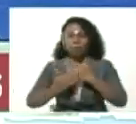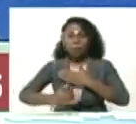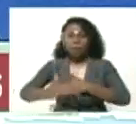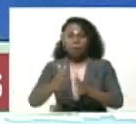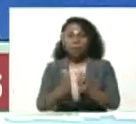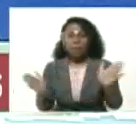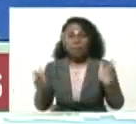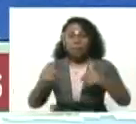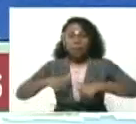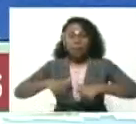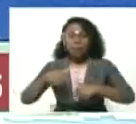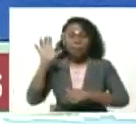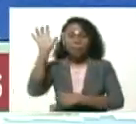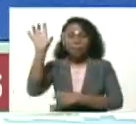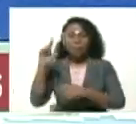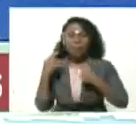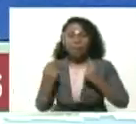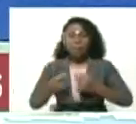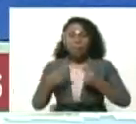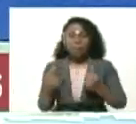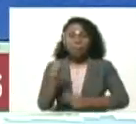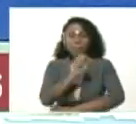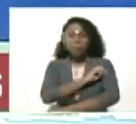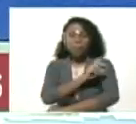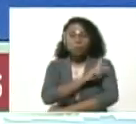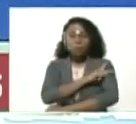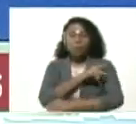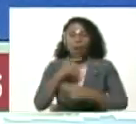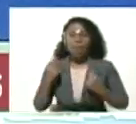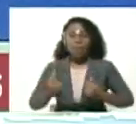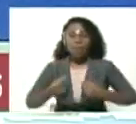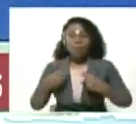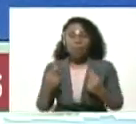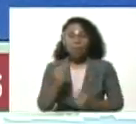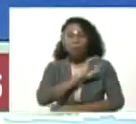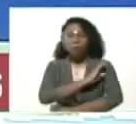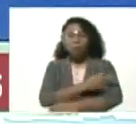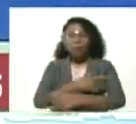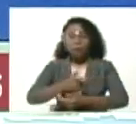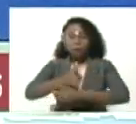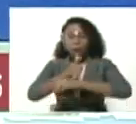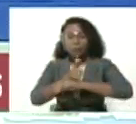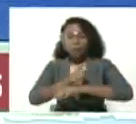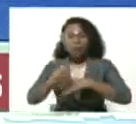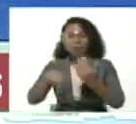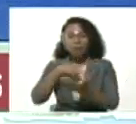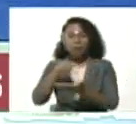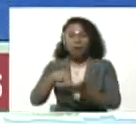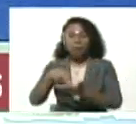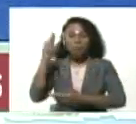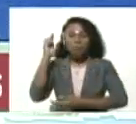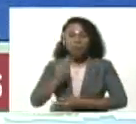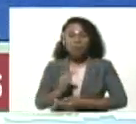país. Activado Protección Civil, activada la Fuerza Armada Nacional Bolivariana.